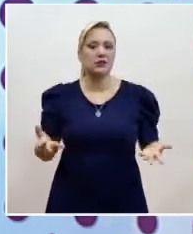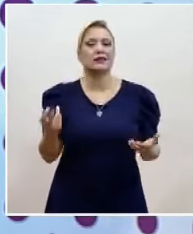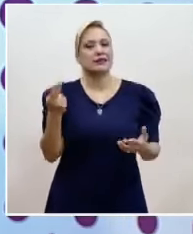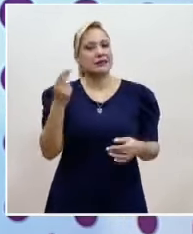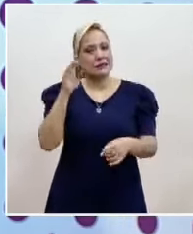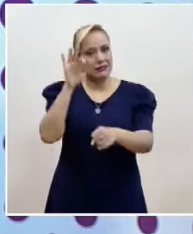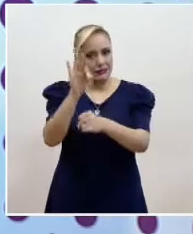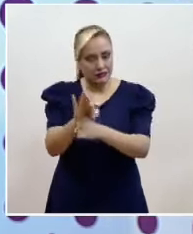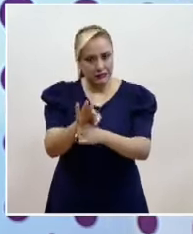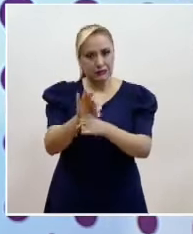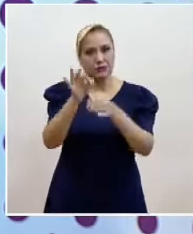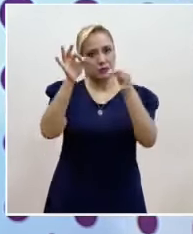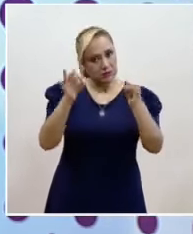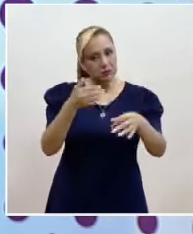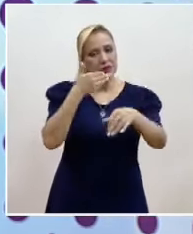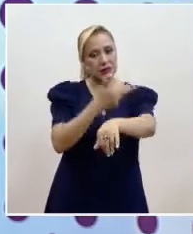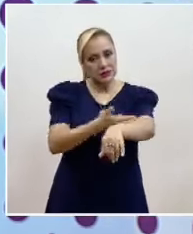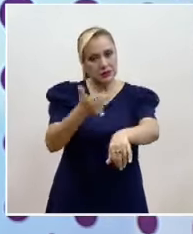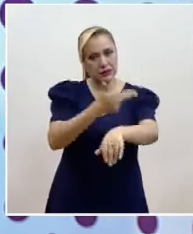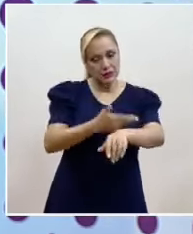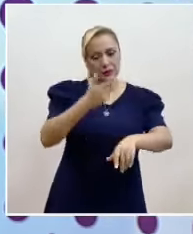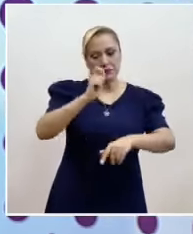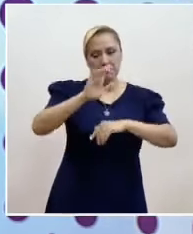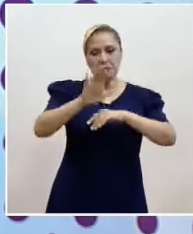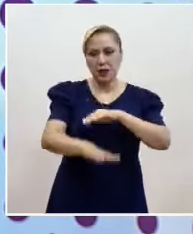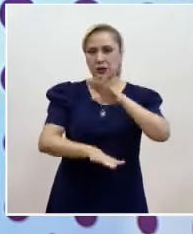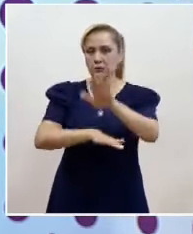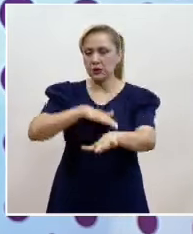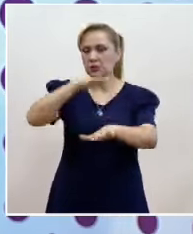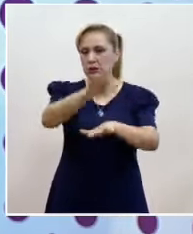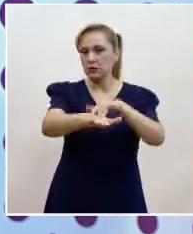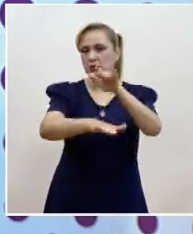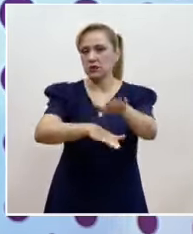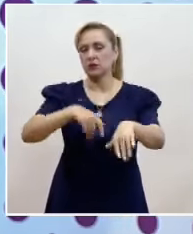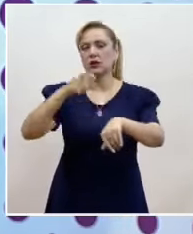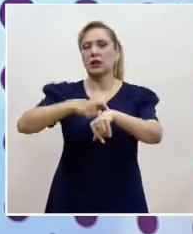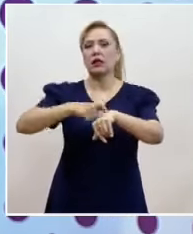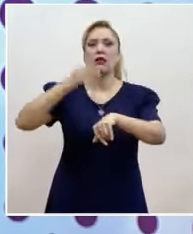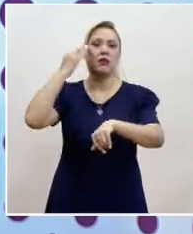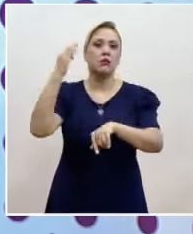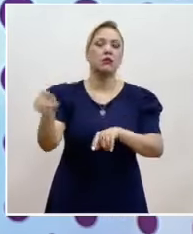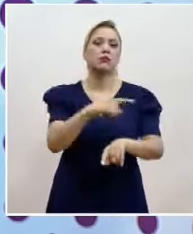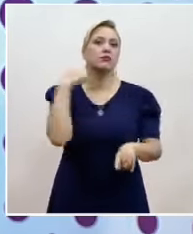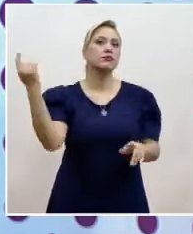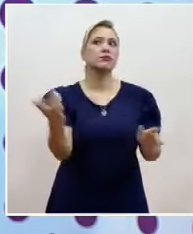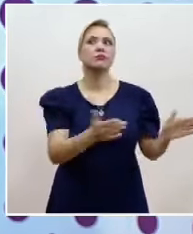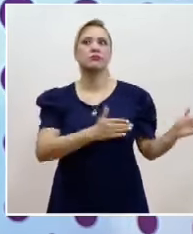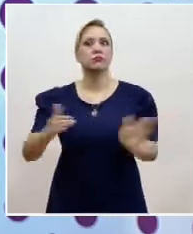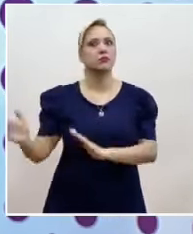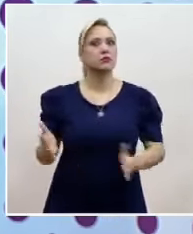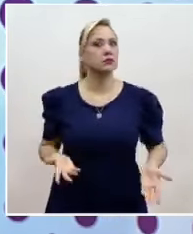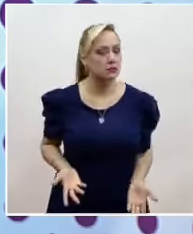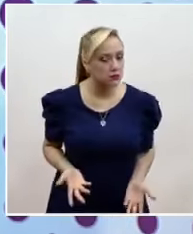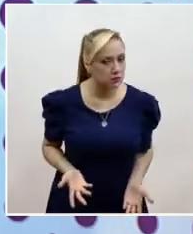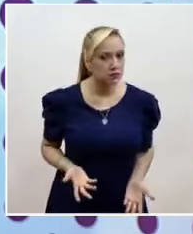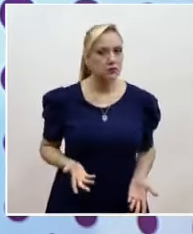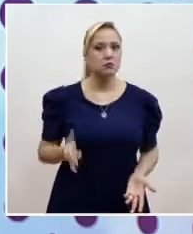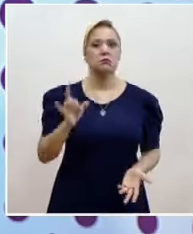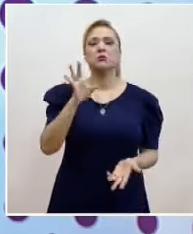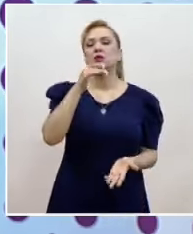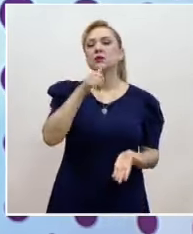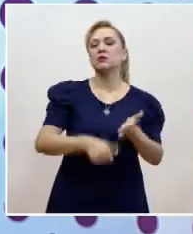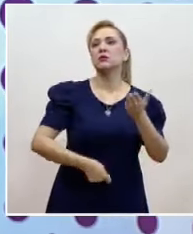demanda sea presentada en tiempo, que no esté, digamos, fuera de los plazos respectivos, que alguna notificación no se